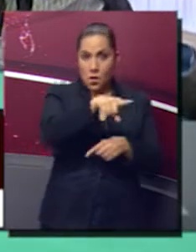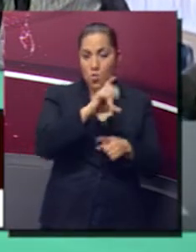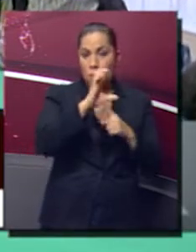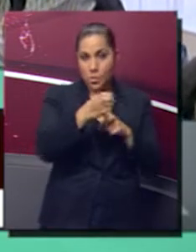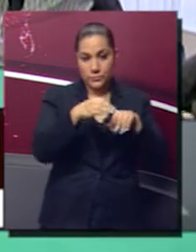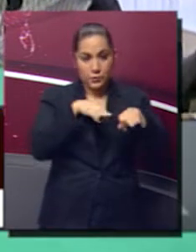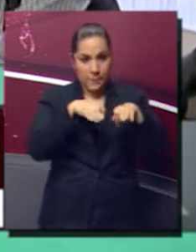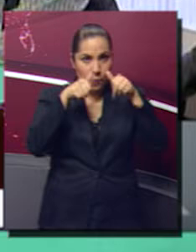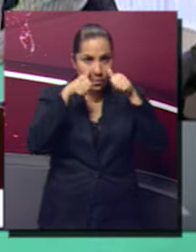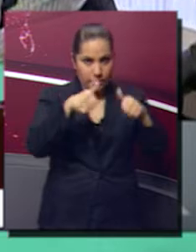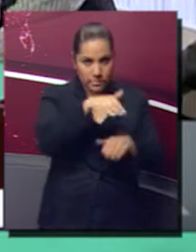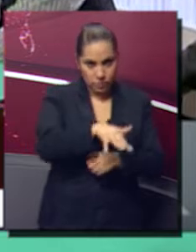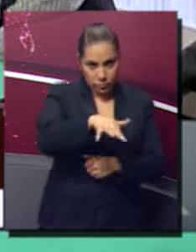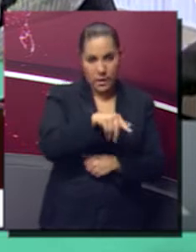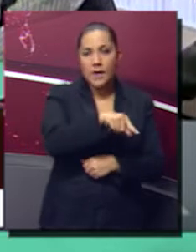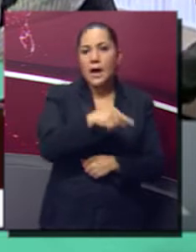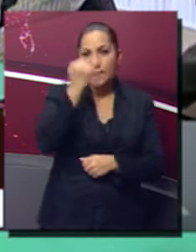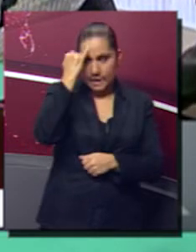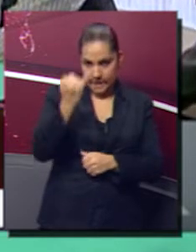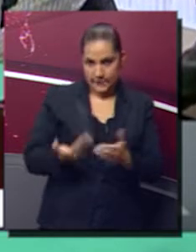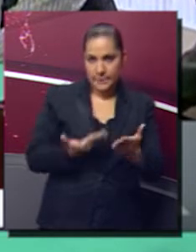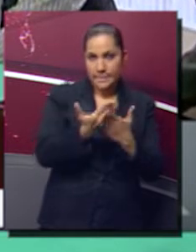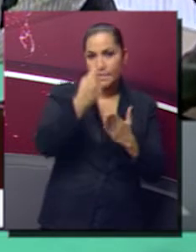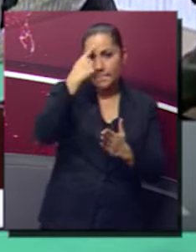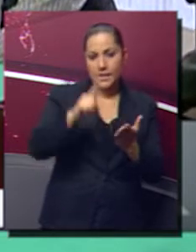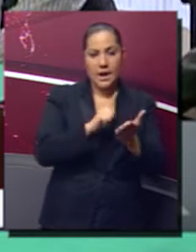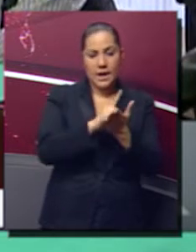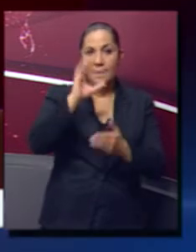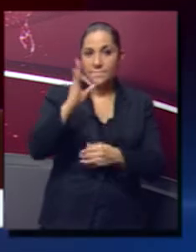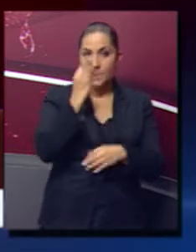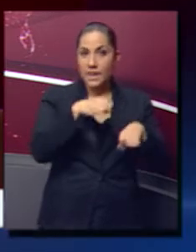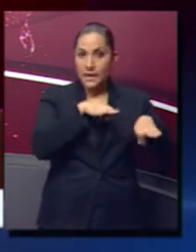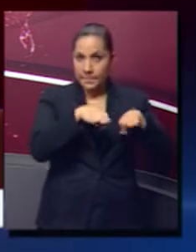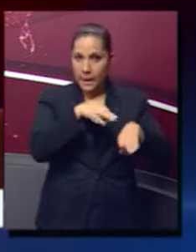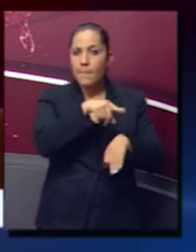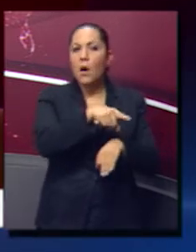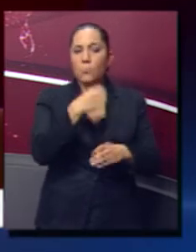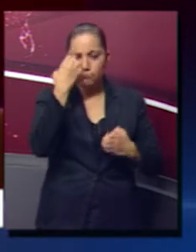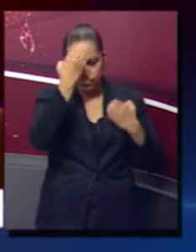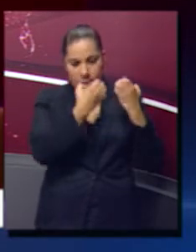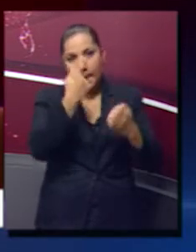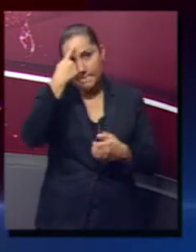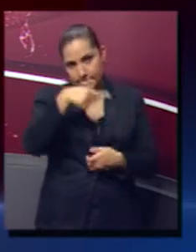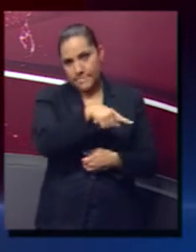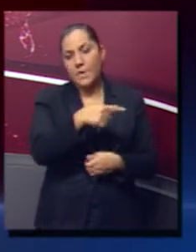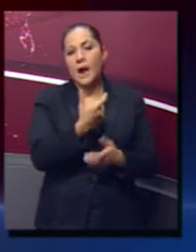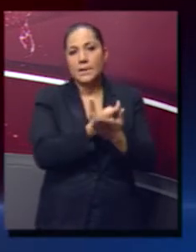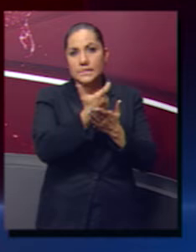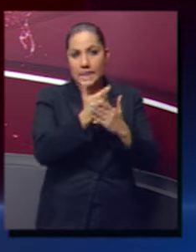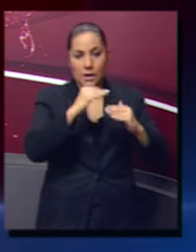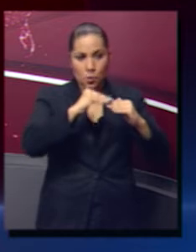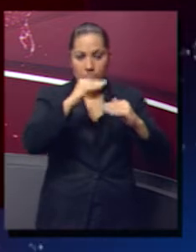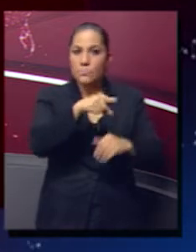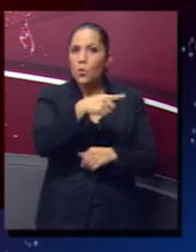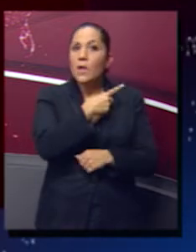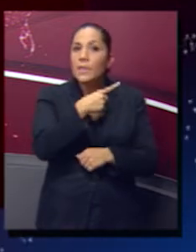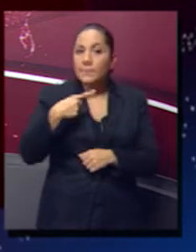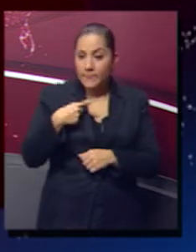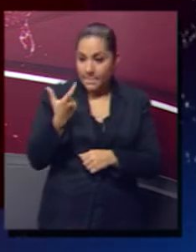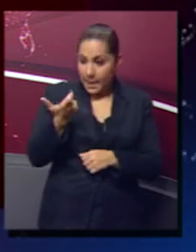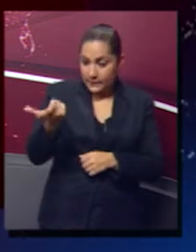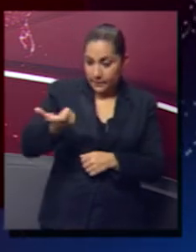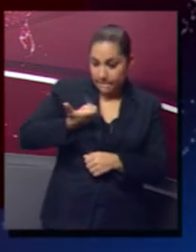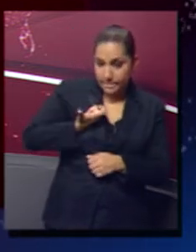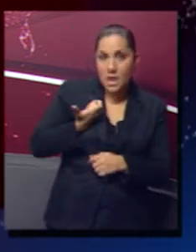Trabajo y Previsión Social, la iniciativa de reforma a la Ley Federal del Trabajo por la que se establece que el salario mínimo deberá ser suficiente para garantizar,